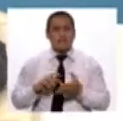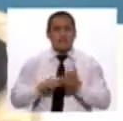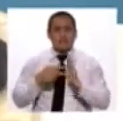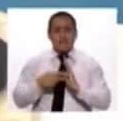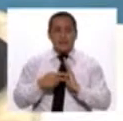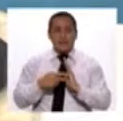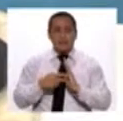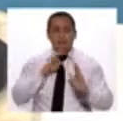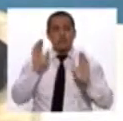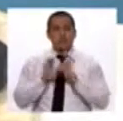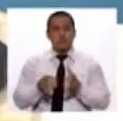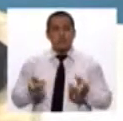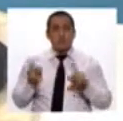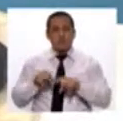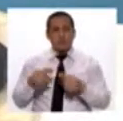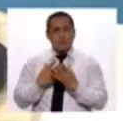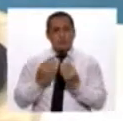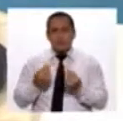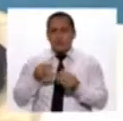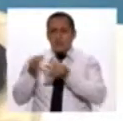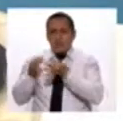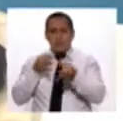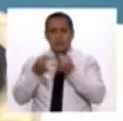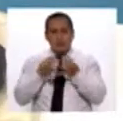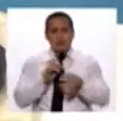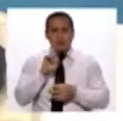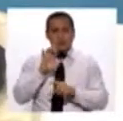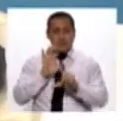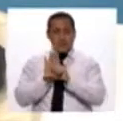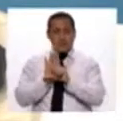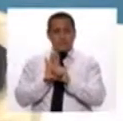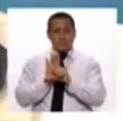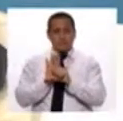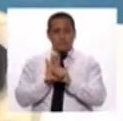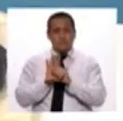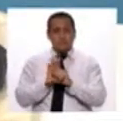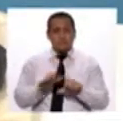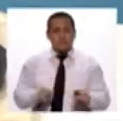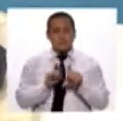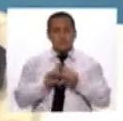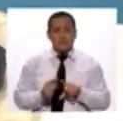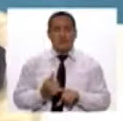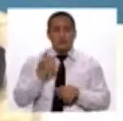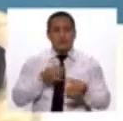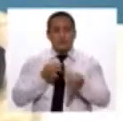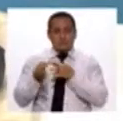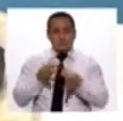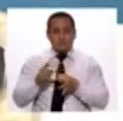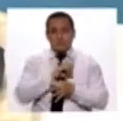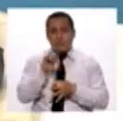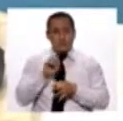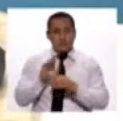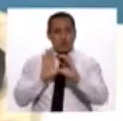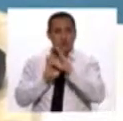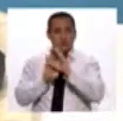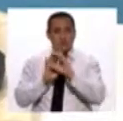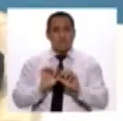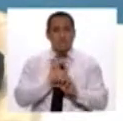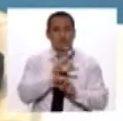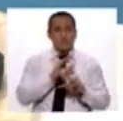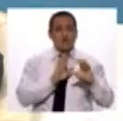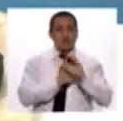¿Qué es? Que es cuando hay varias interpretaciones posibles de una ley, ¿no? y una de esas interpretaciones es inconstitucional y